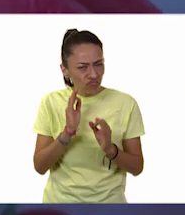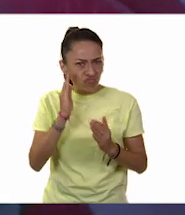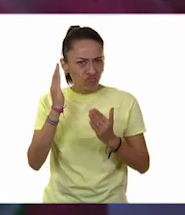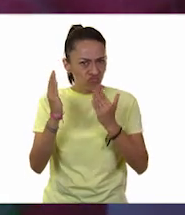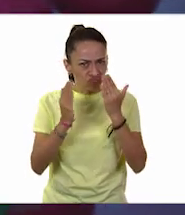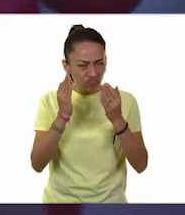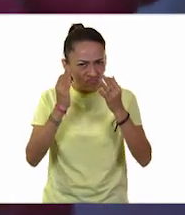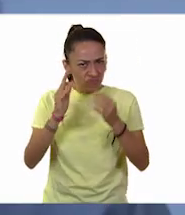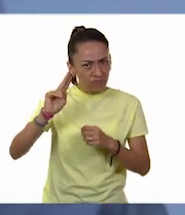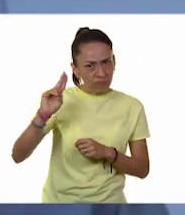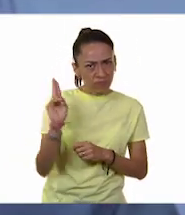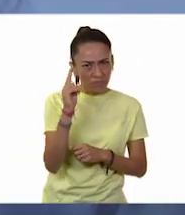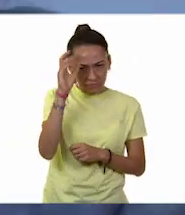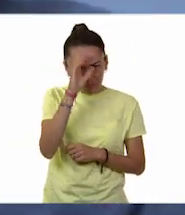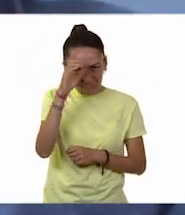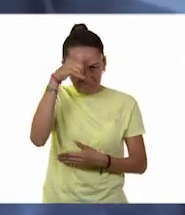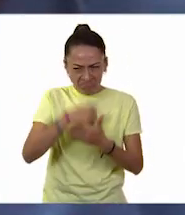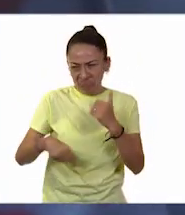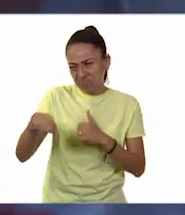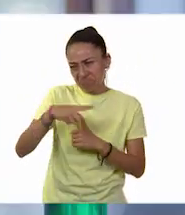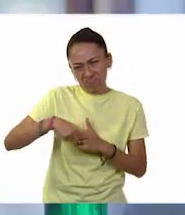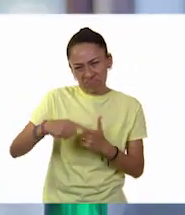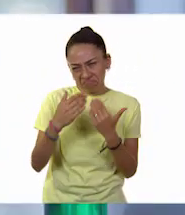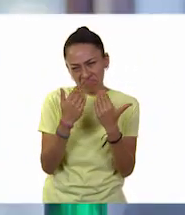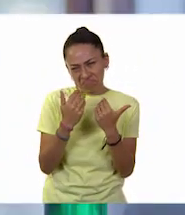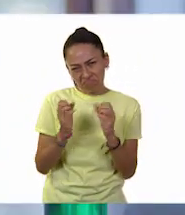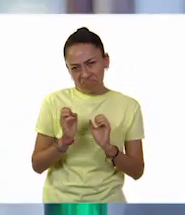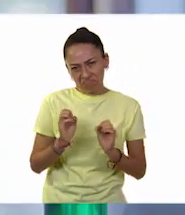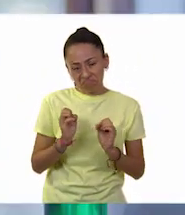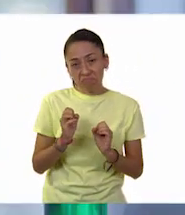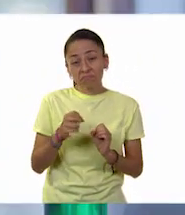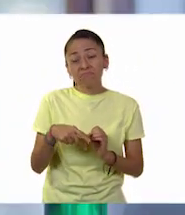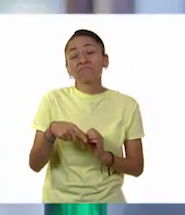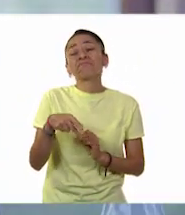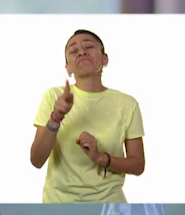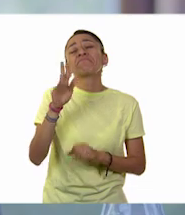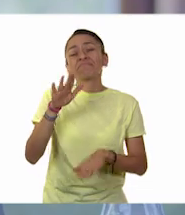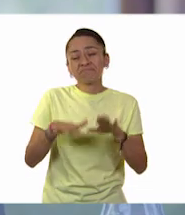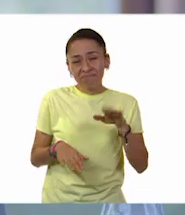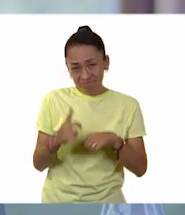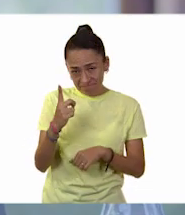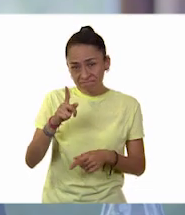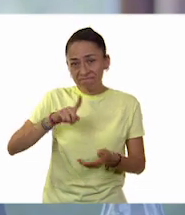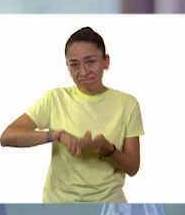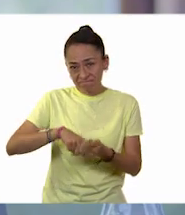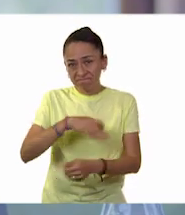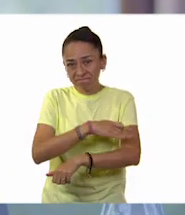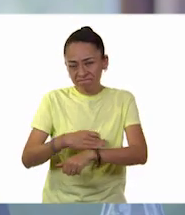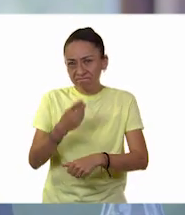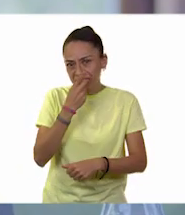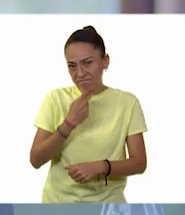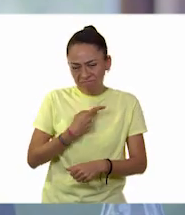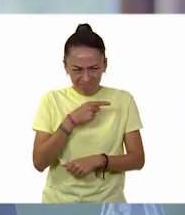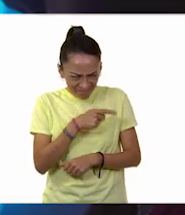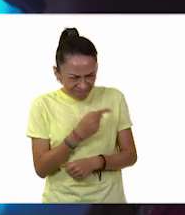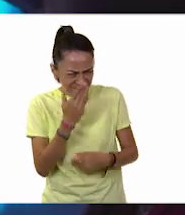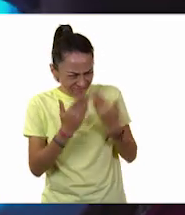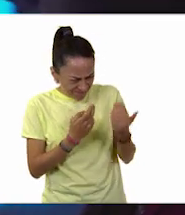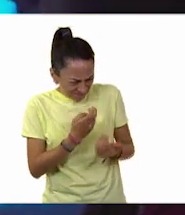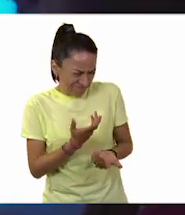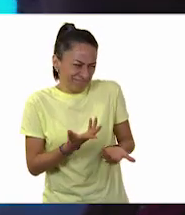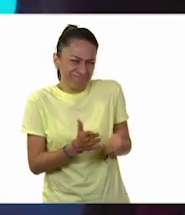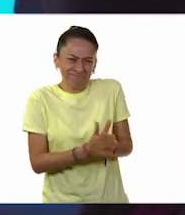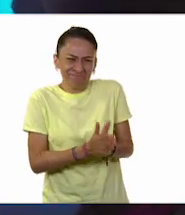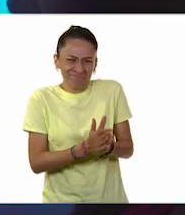alguna ciencia y nunca faltó el familiar que me dijera: ¿por qué estudias eso? Nadie se va a querer casar contigo.